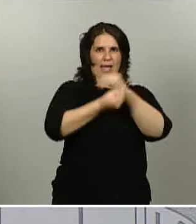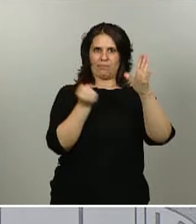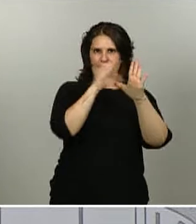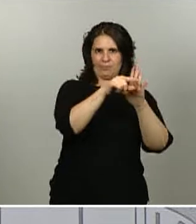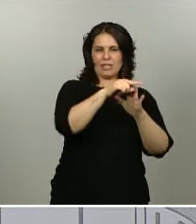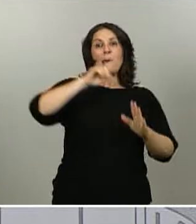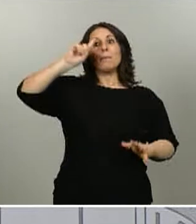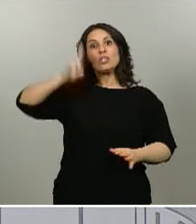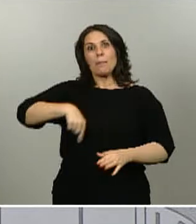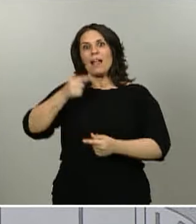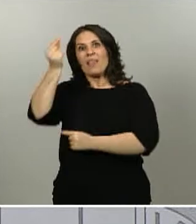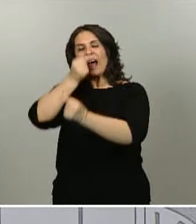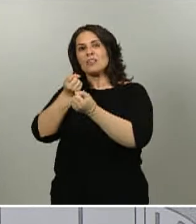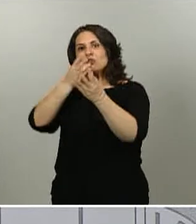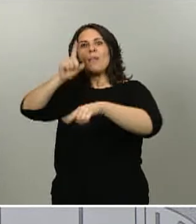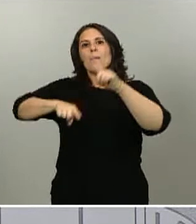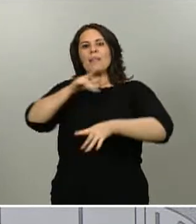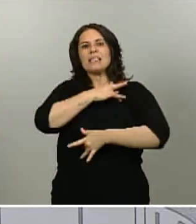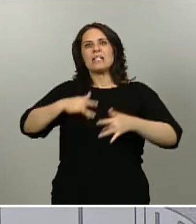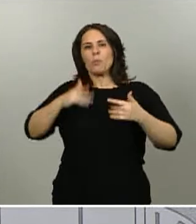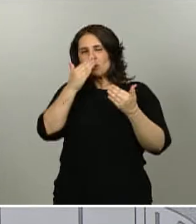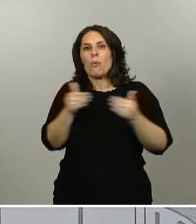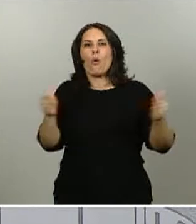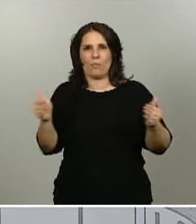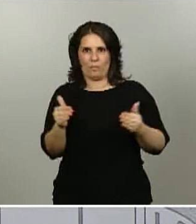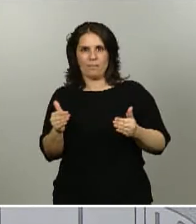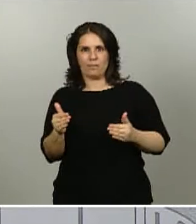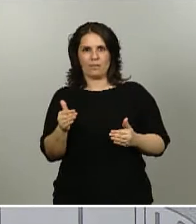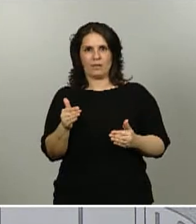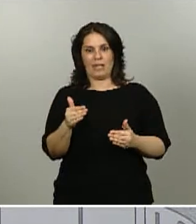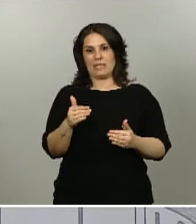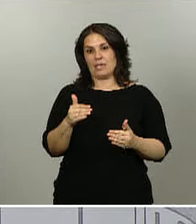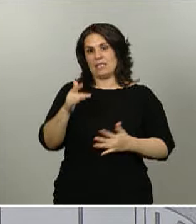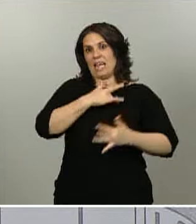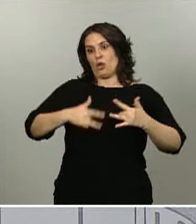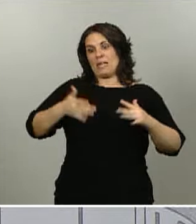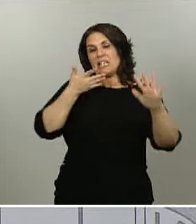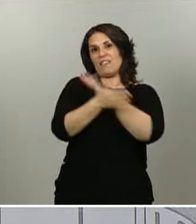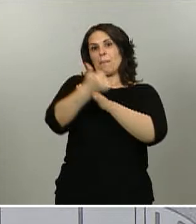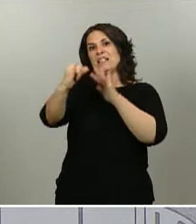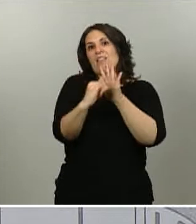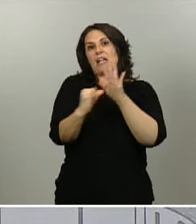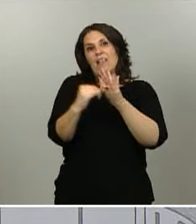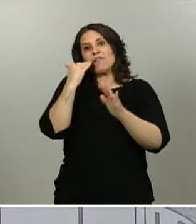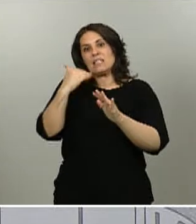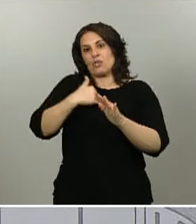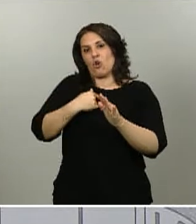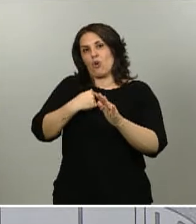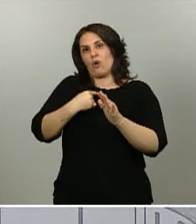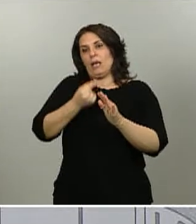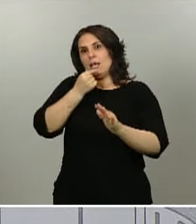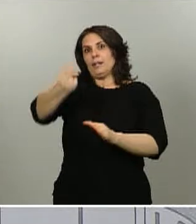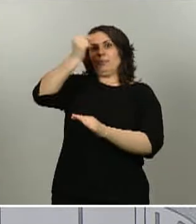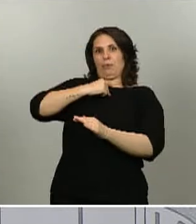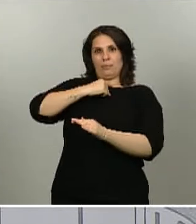inicio de síntomas, que es la más cercana a la fecha de infección y por lo tanto la que más nos puede decir la probabilidad de transmisión en